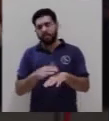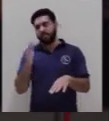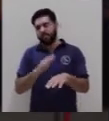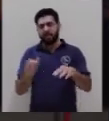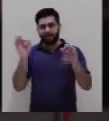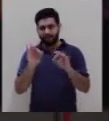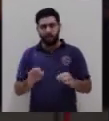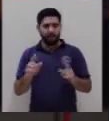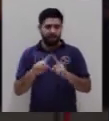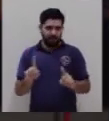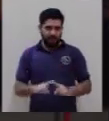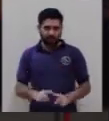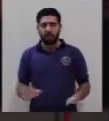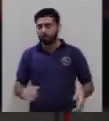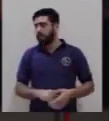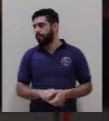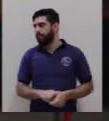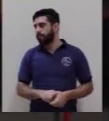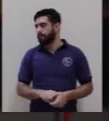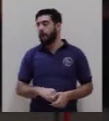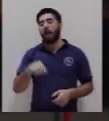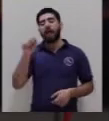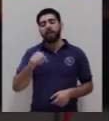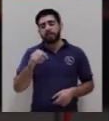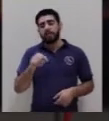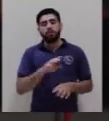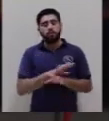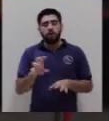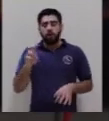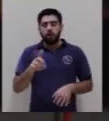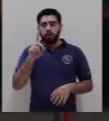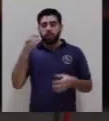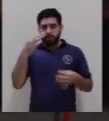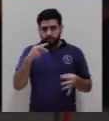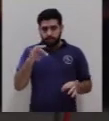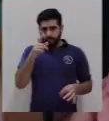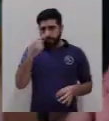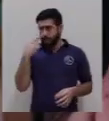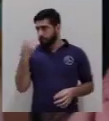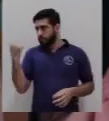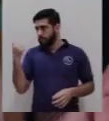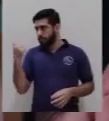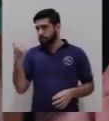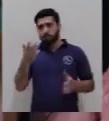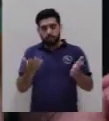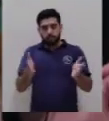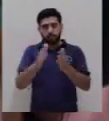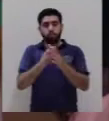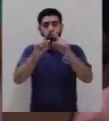más opciones. Más opciones. Este, solo necesitamos una hoja y convertirla en un